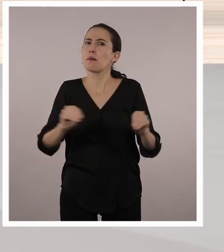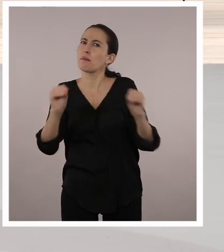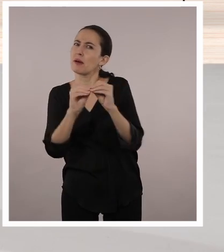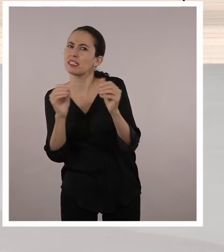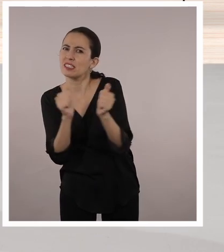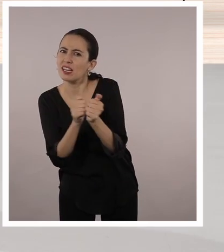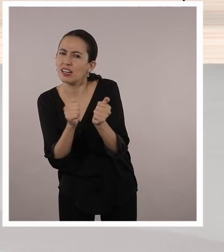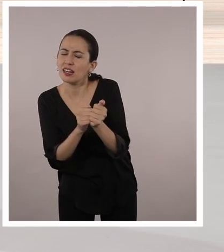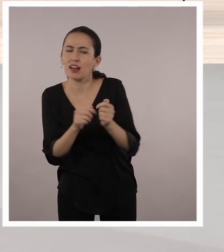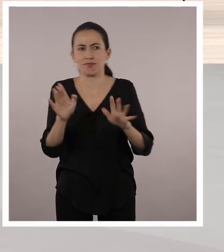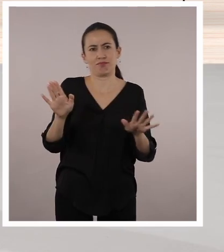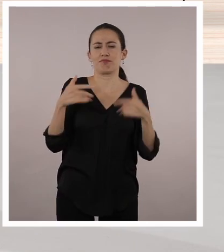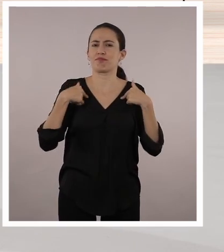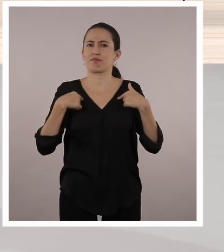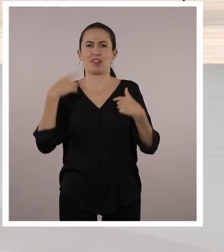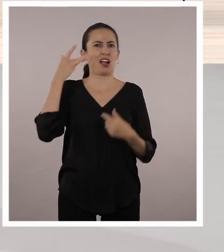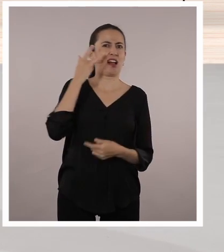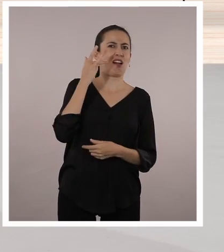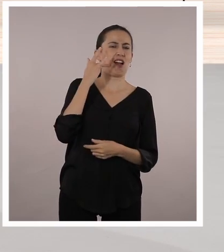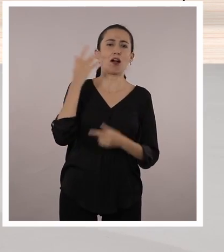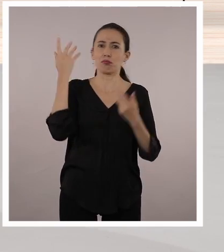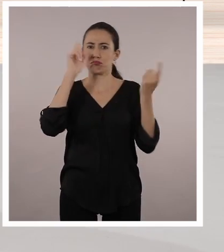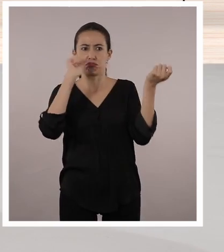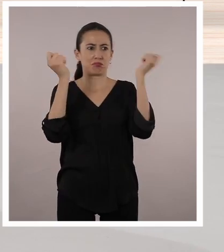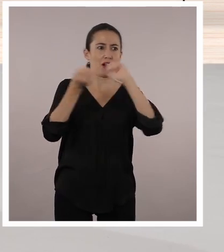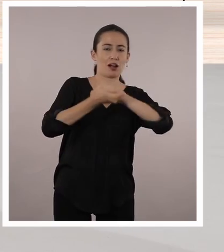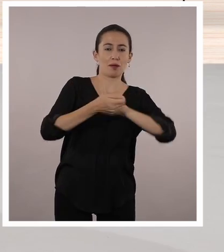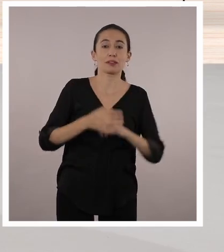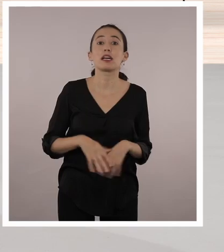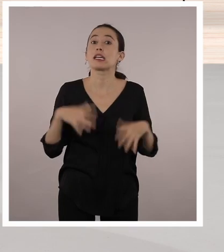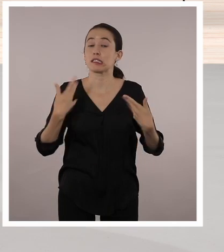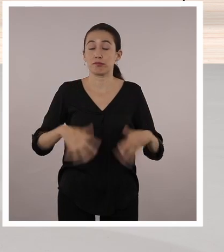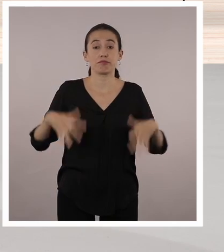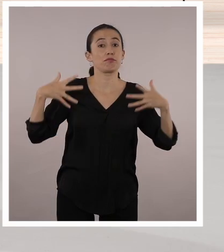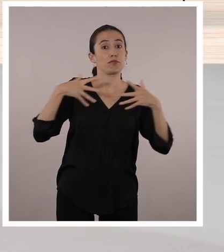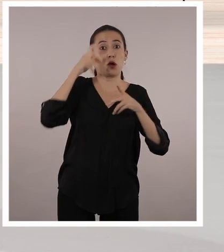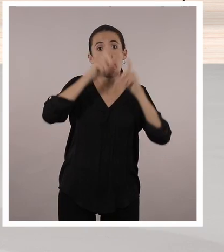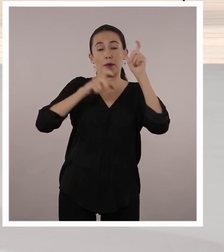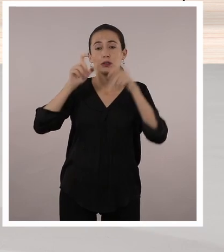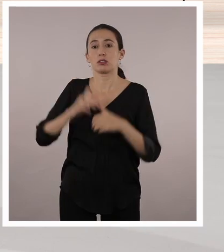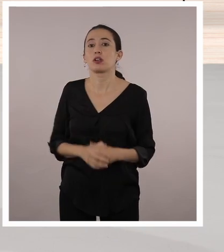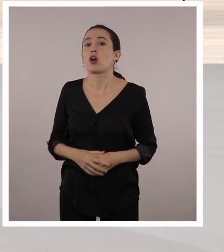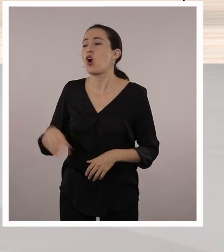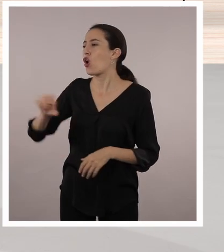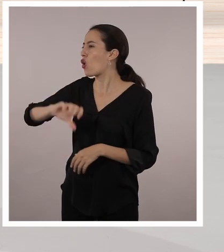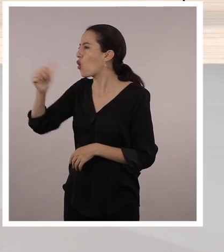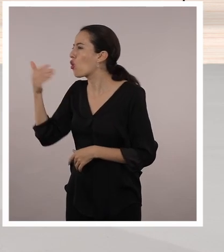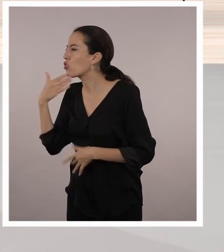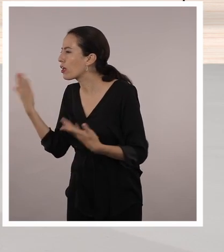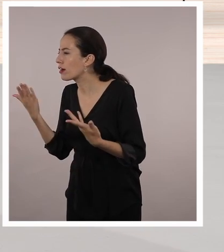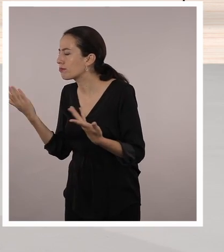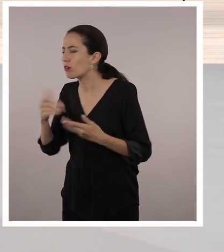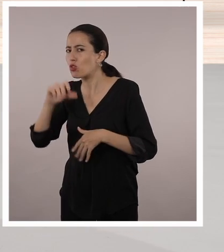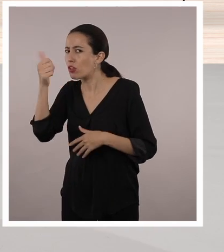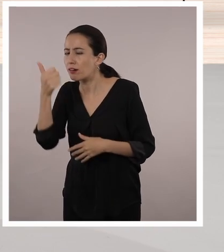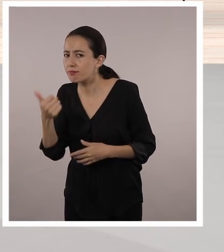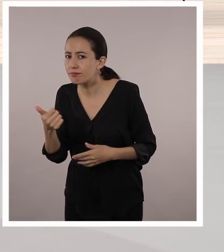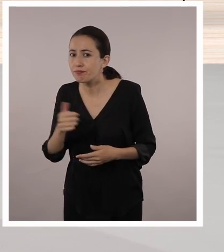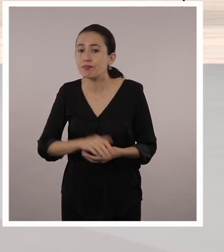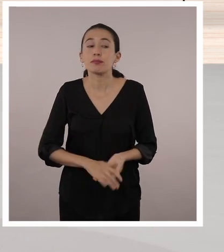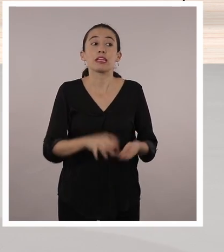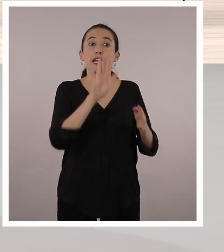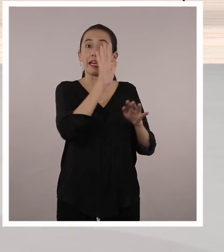cerca? Sí. Qué extraño, no es al revés. Pues sí, y asusta a muchísimas personas. Cuéntame, Nelly, quiero saber más de la